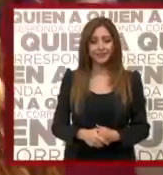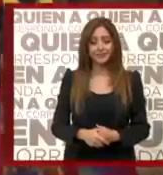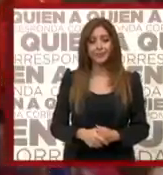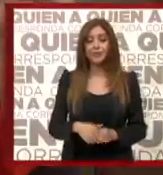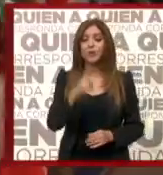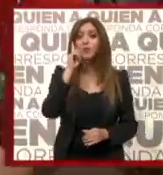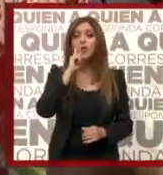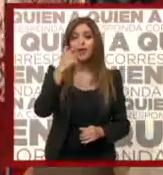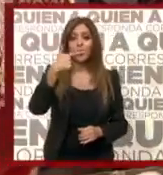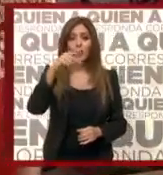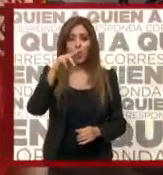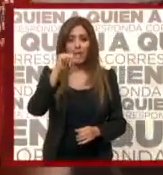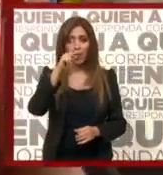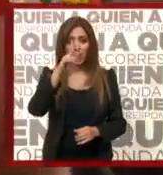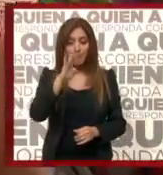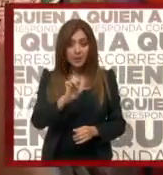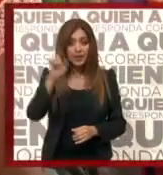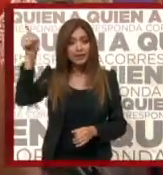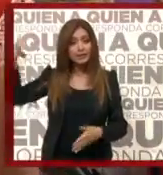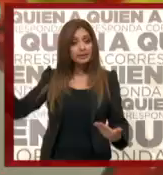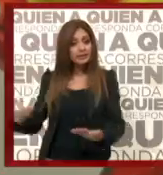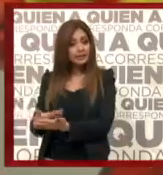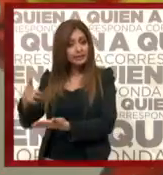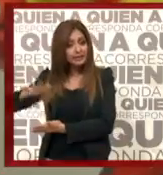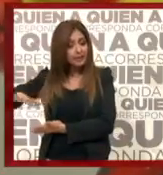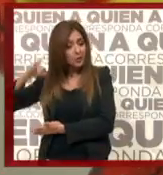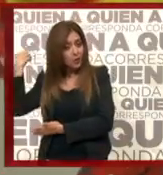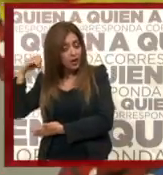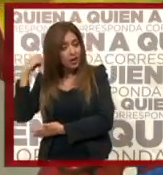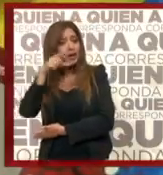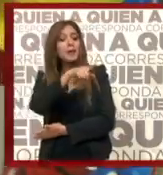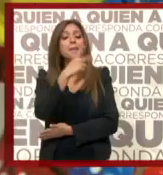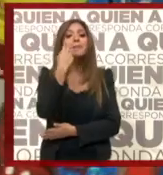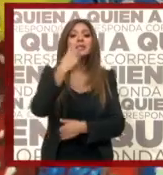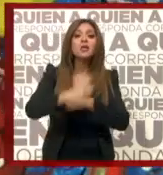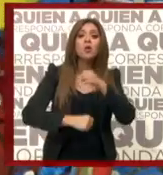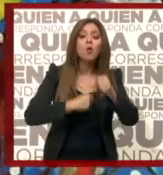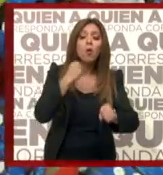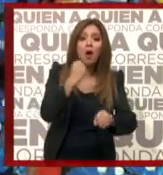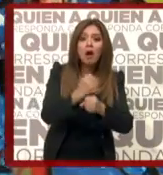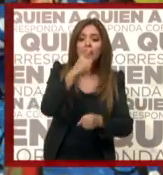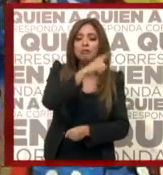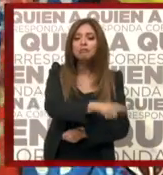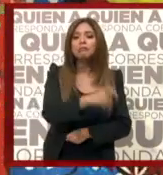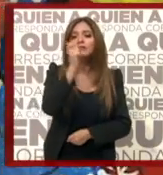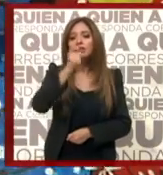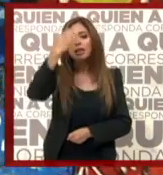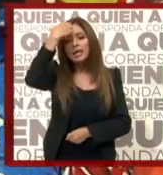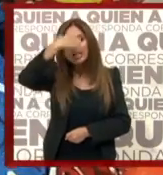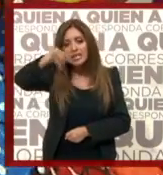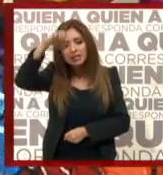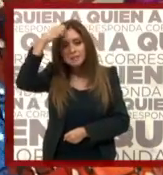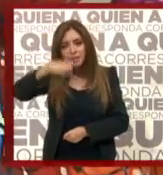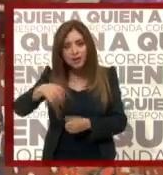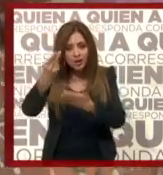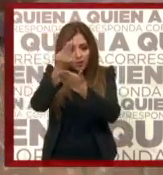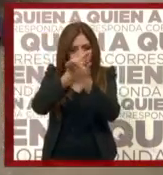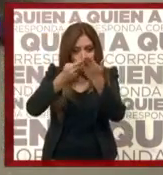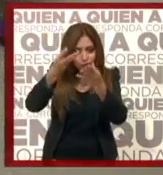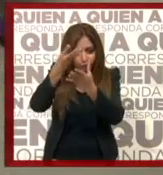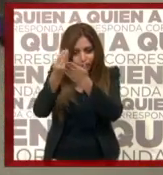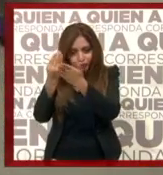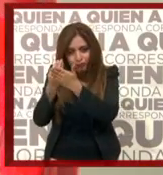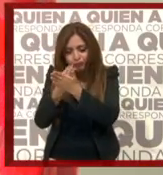Guadalupe es una joven artesana originaria de Oaxaca. A sus 25 años ya es toda una experta en figuras fantásticas imaginarias,